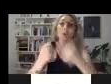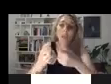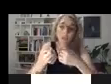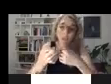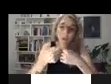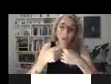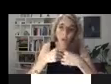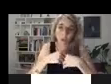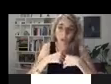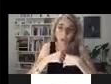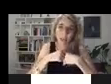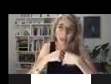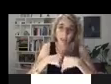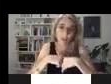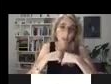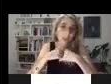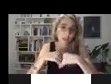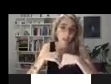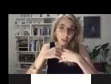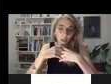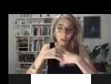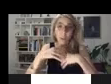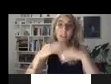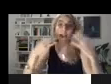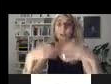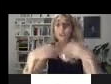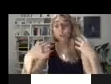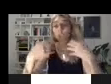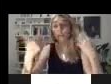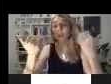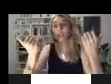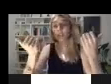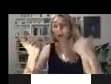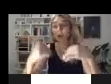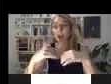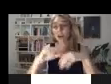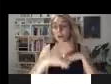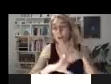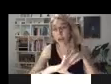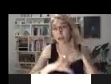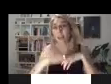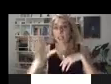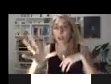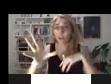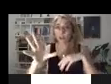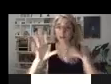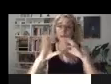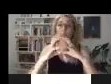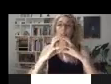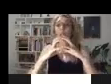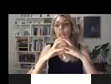se involucran dentro del proceso creativo y artístico. Y consecuentemente esto nos da un